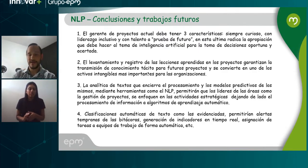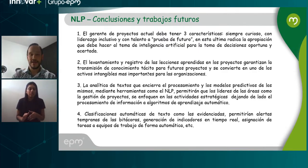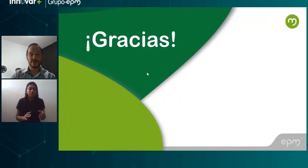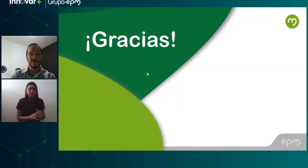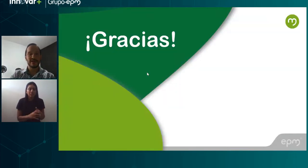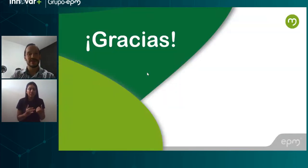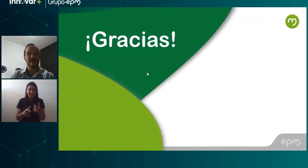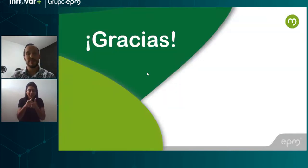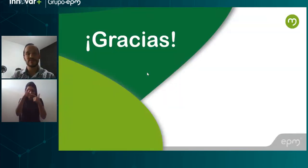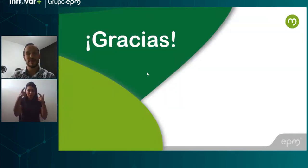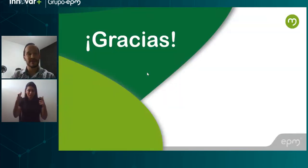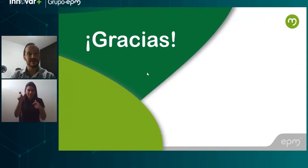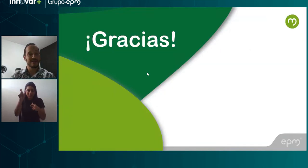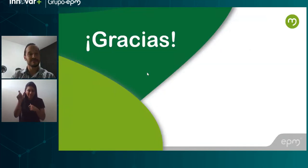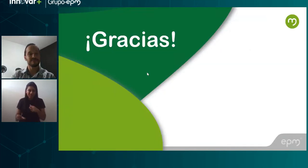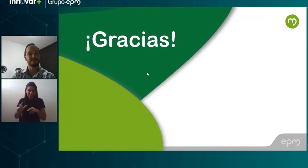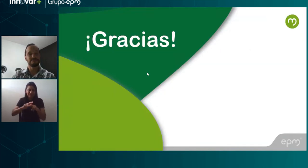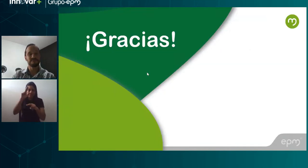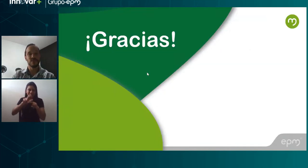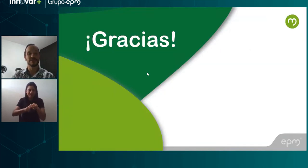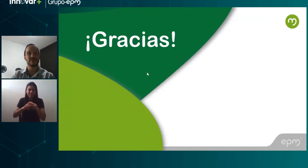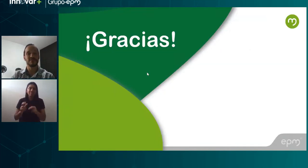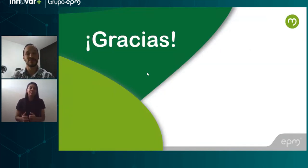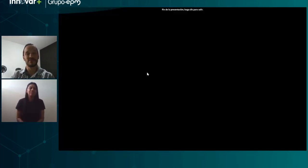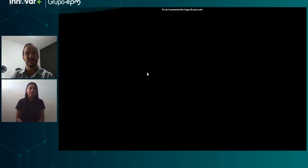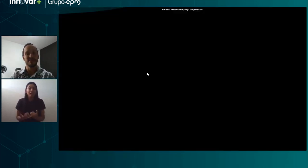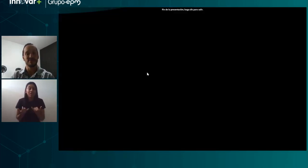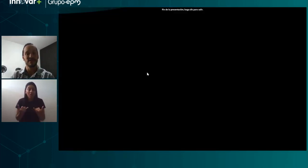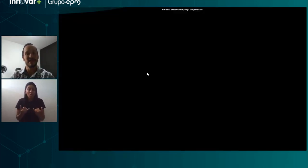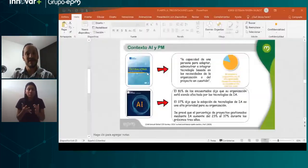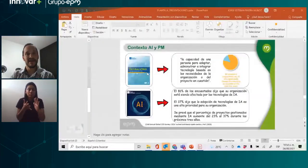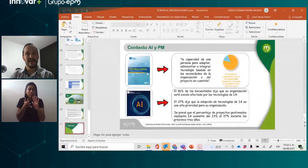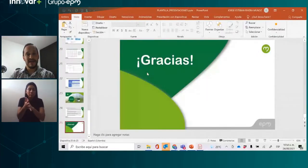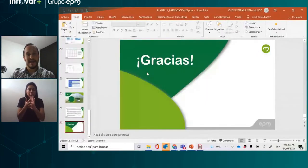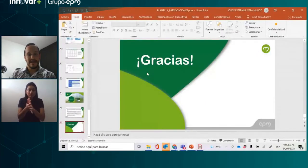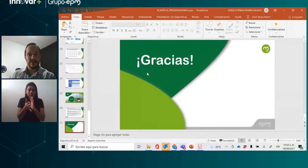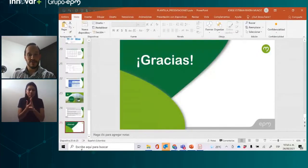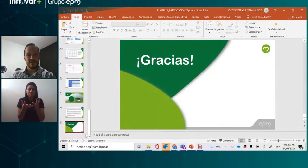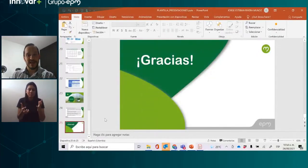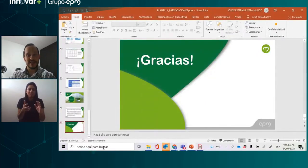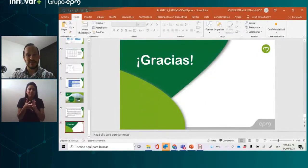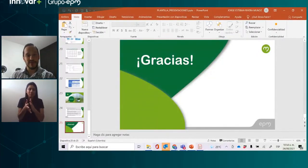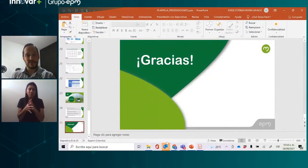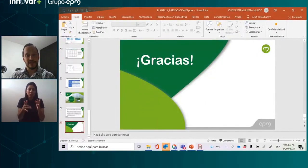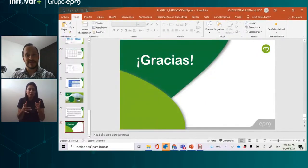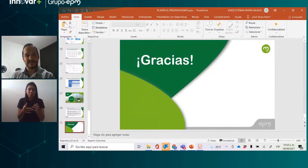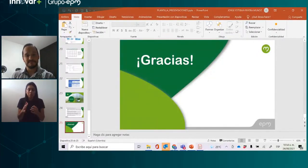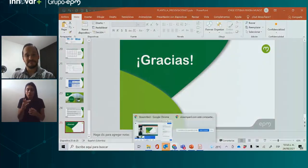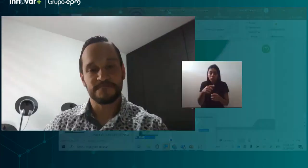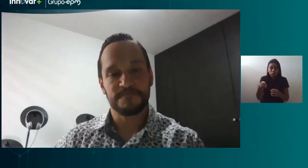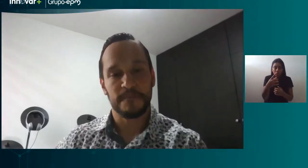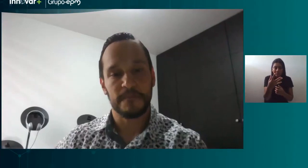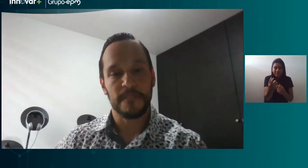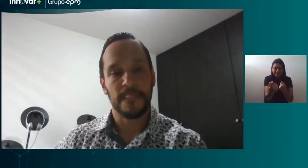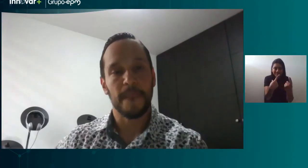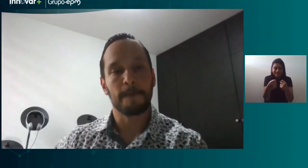Bueno, esto es lo que les quería pues por acá traer. No sé si de pronto, compañeros, entonces haya preguntitas.